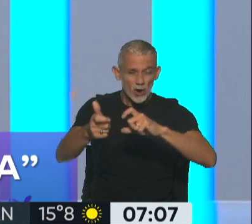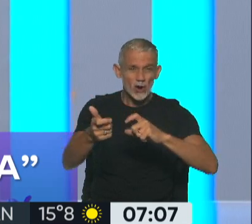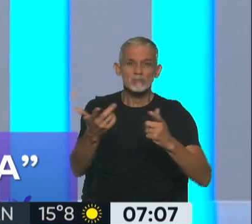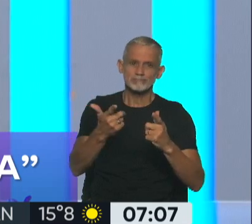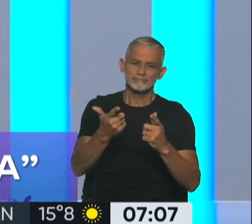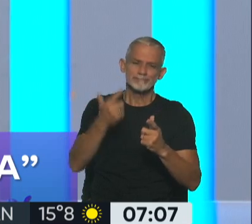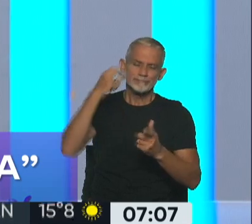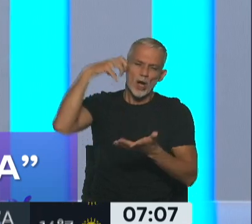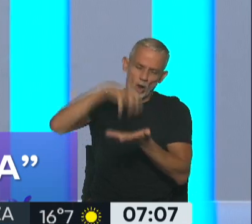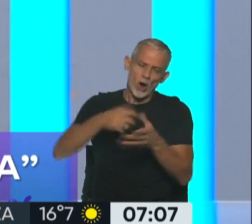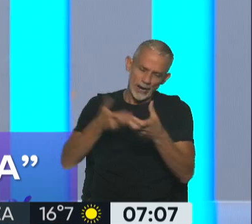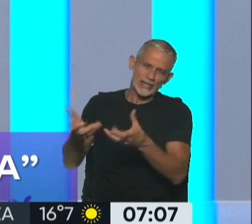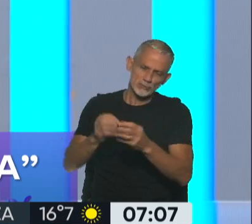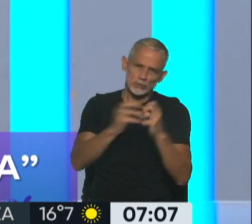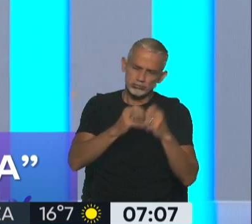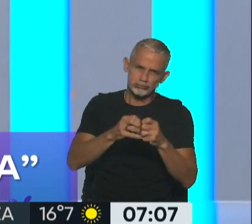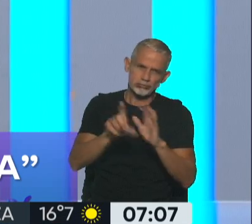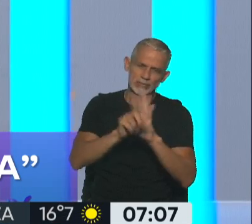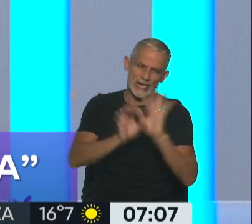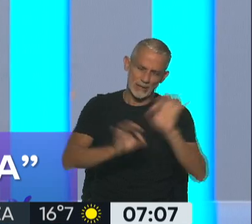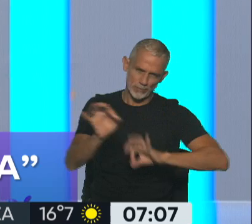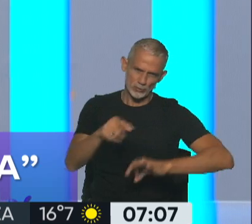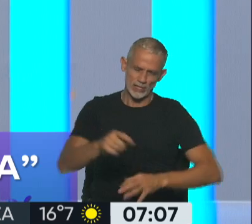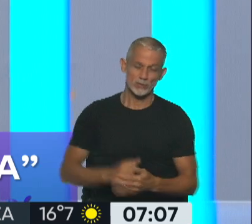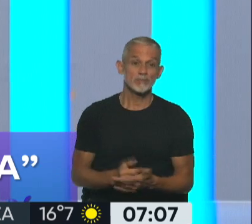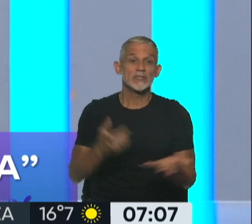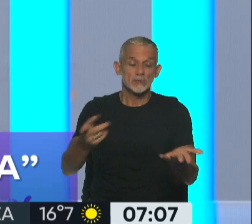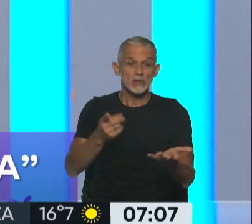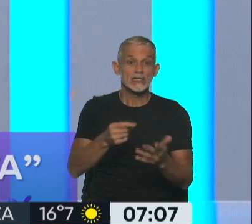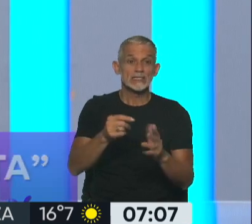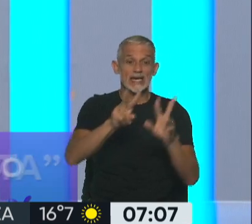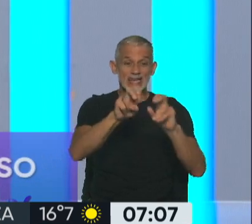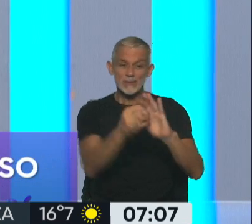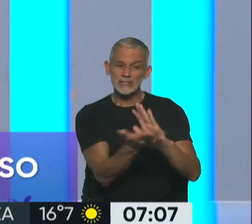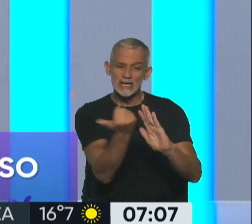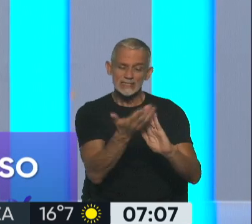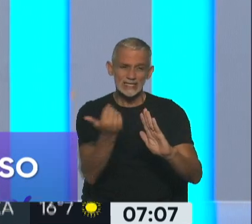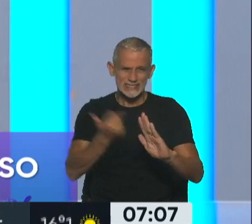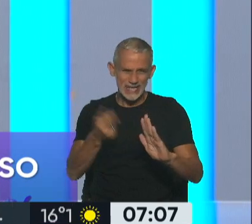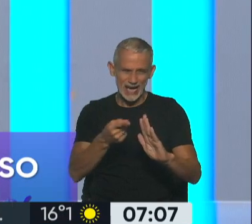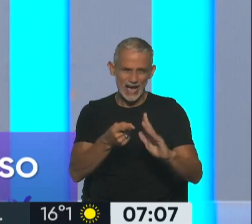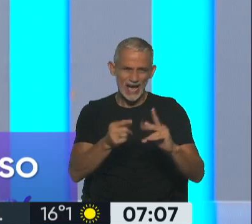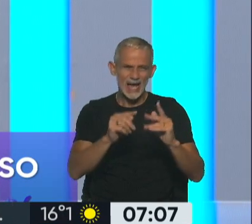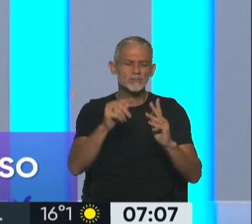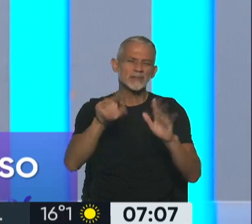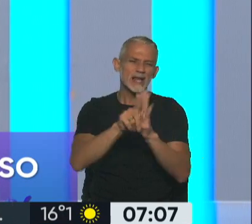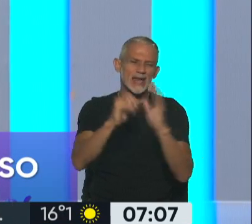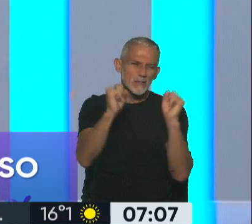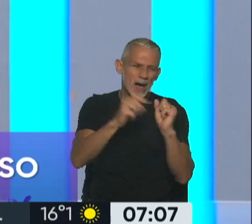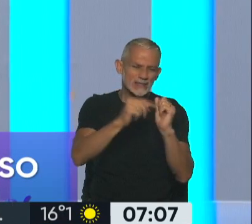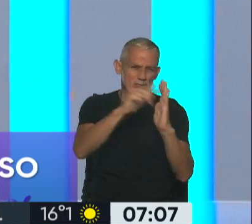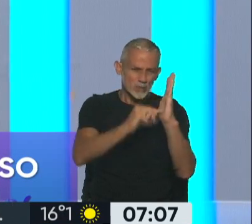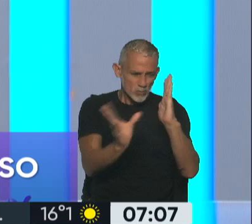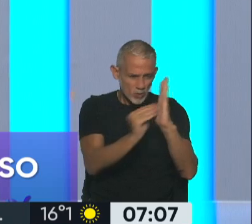al Congreso para discutirse. Es decir, que se sacan temas, lo que tiene que ver con